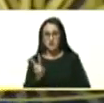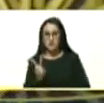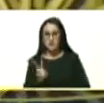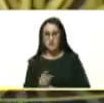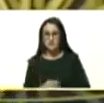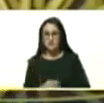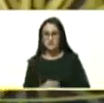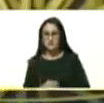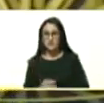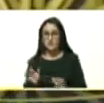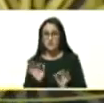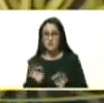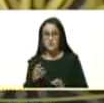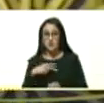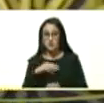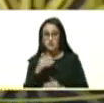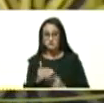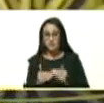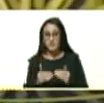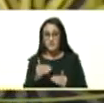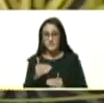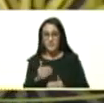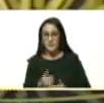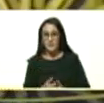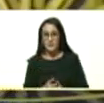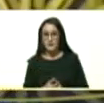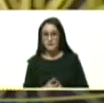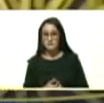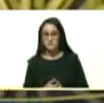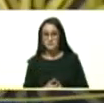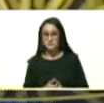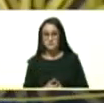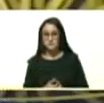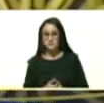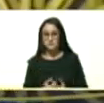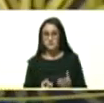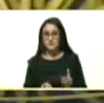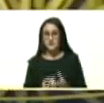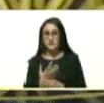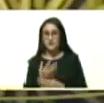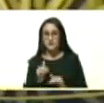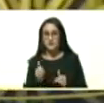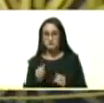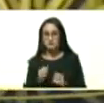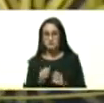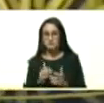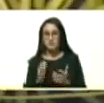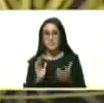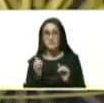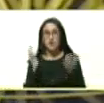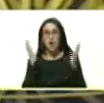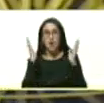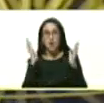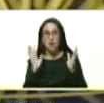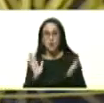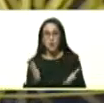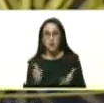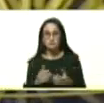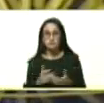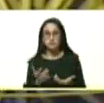Una estrategia que fuimos configurando desde que se desató esta locura